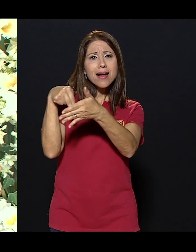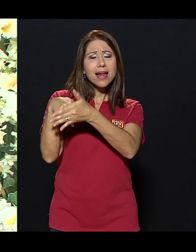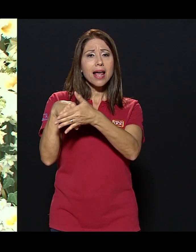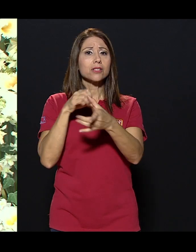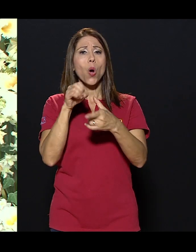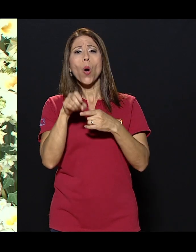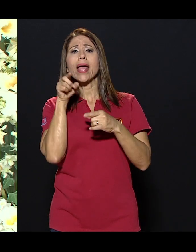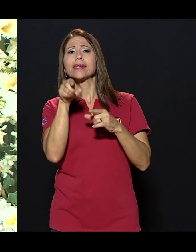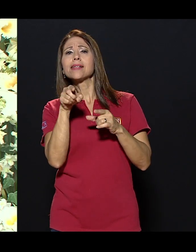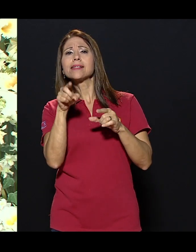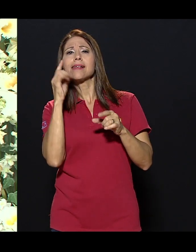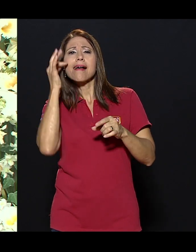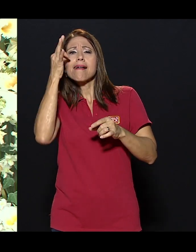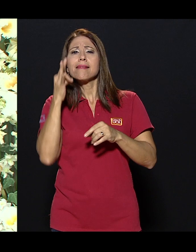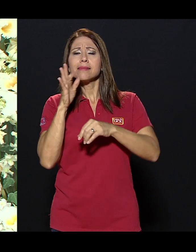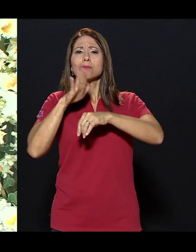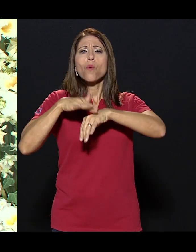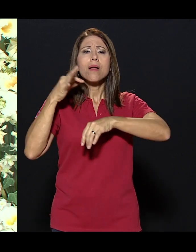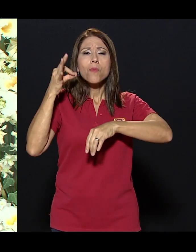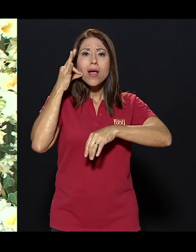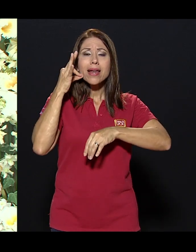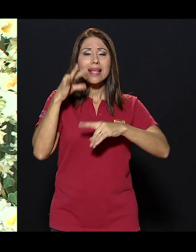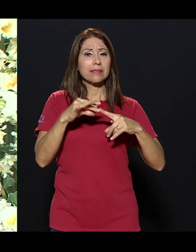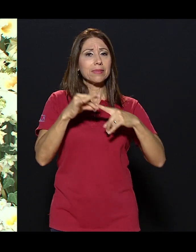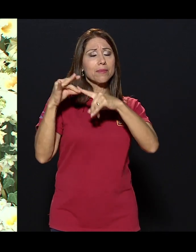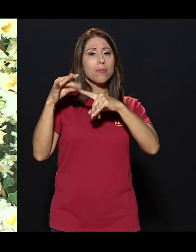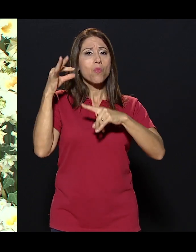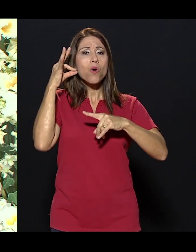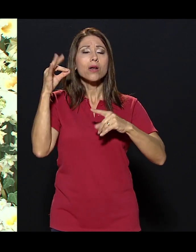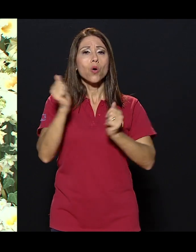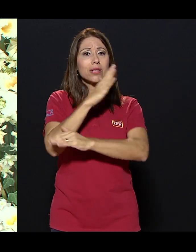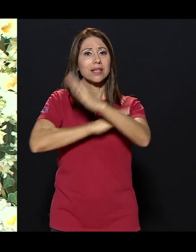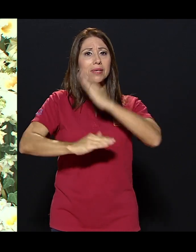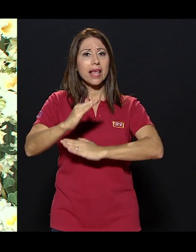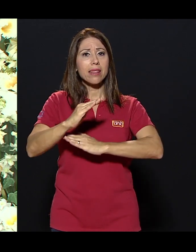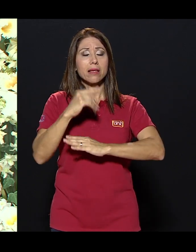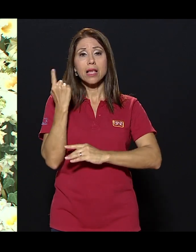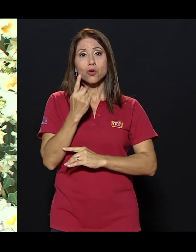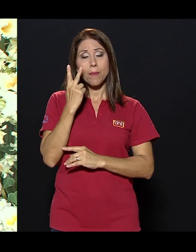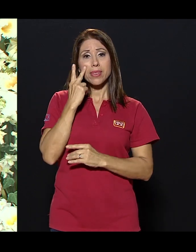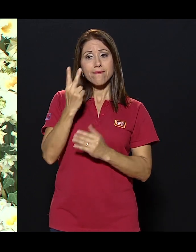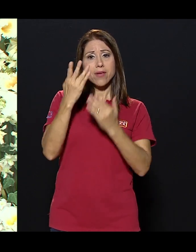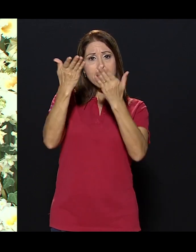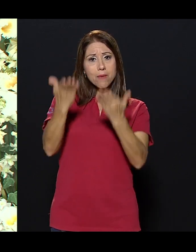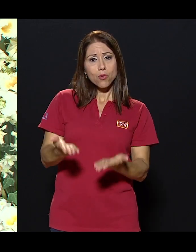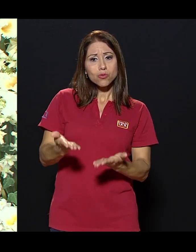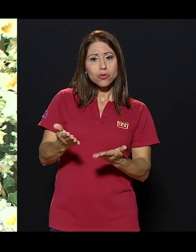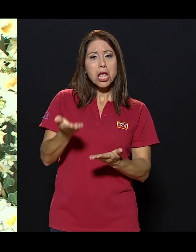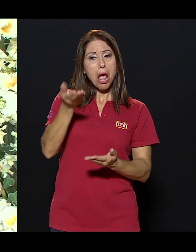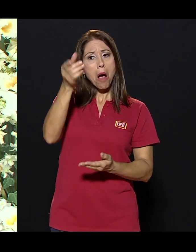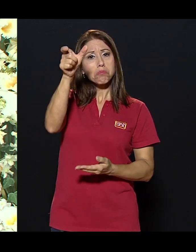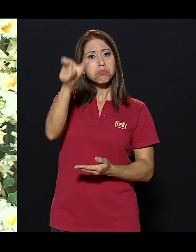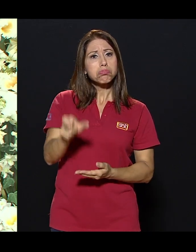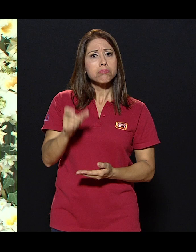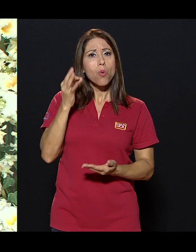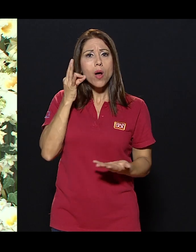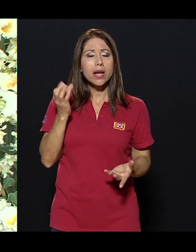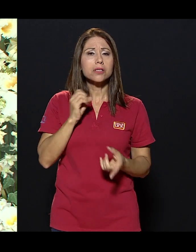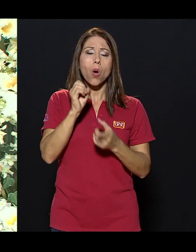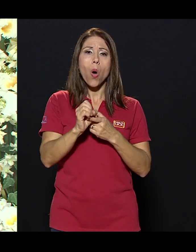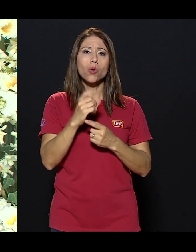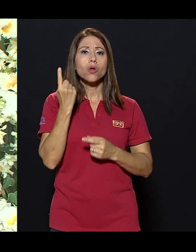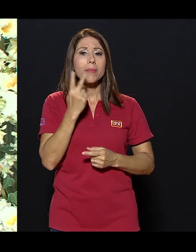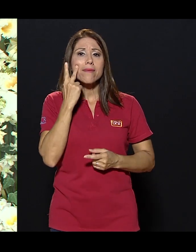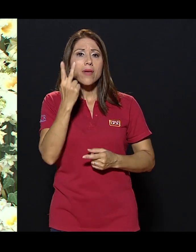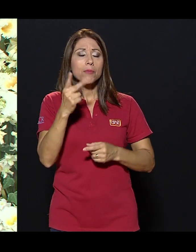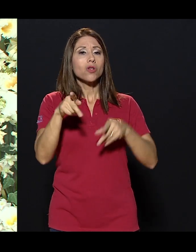Esas barreras o esos estigmas hacia la mujer y particularmente hacia una mujer con discapacidad, de que solo vemos el hecho de que